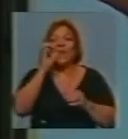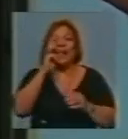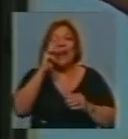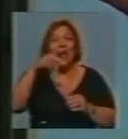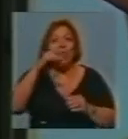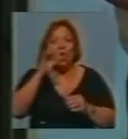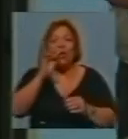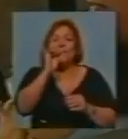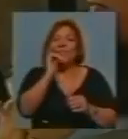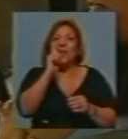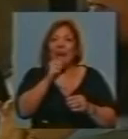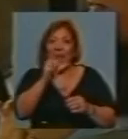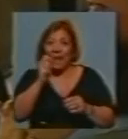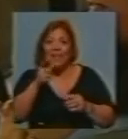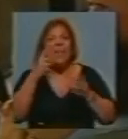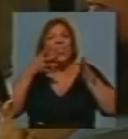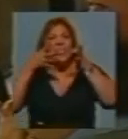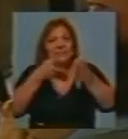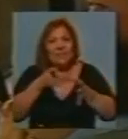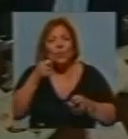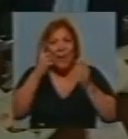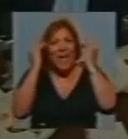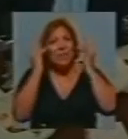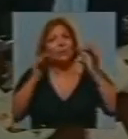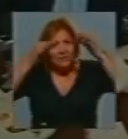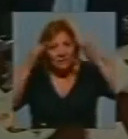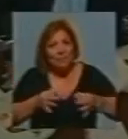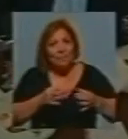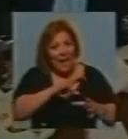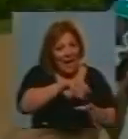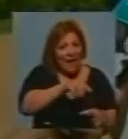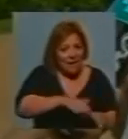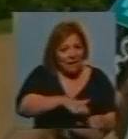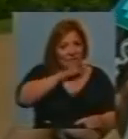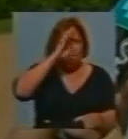quien expuso sobre los desafíos de una educación destinada a la inclusión